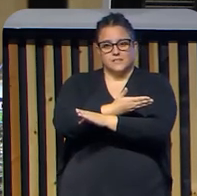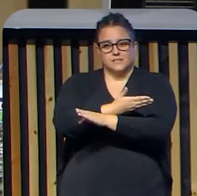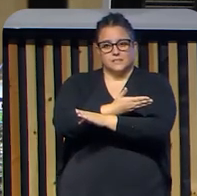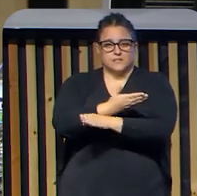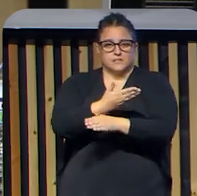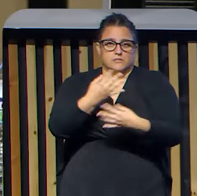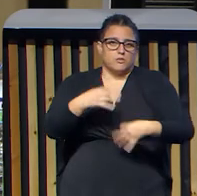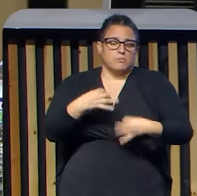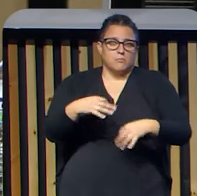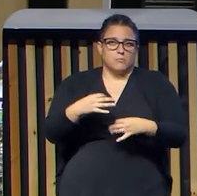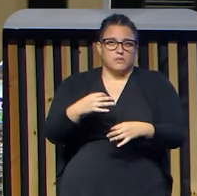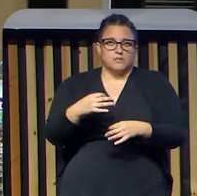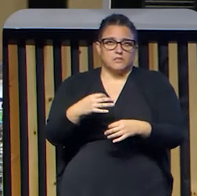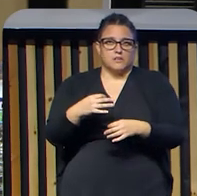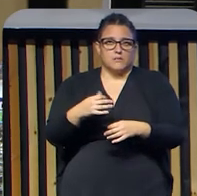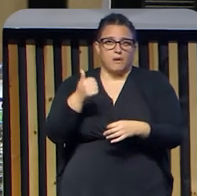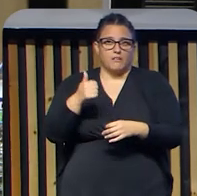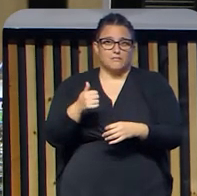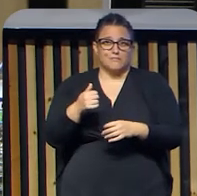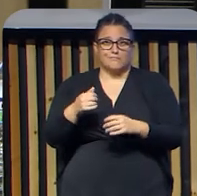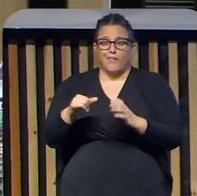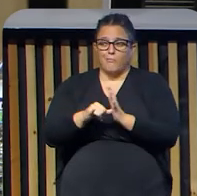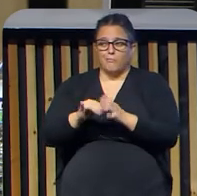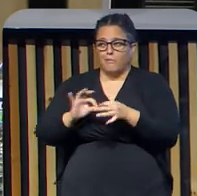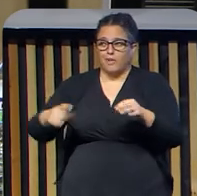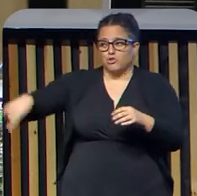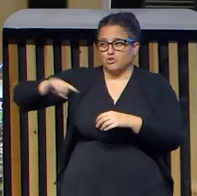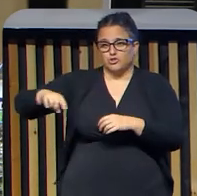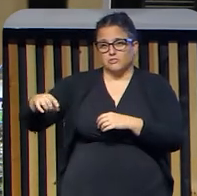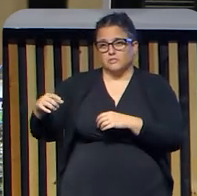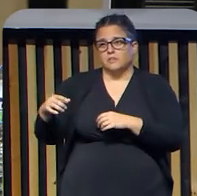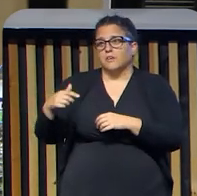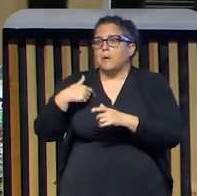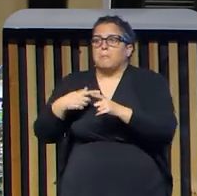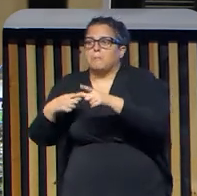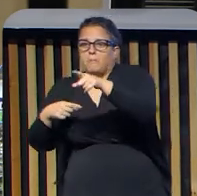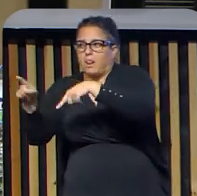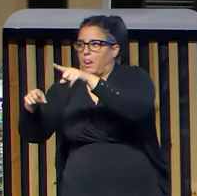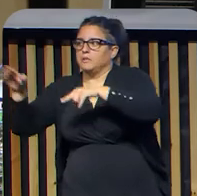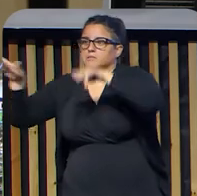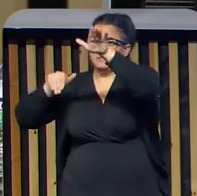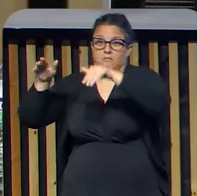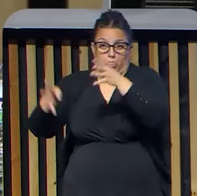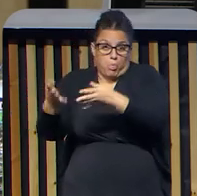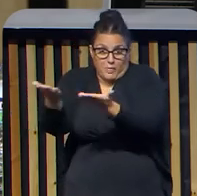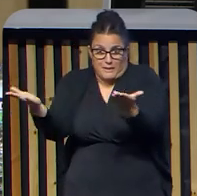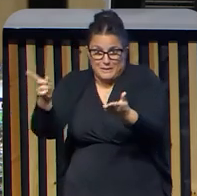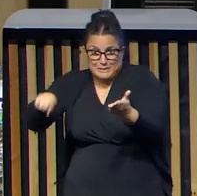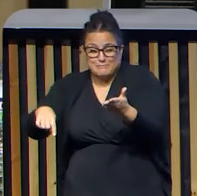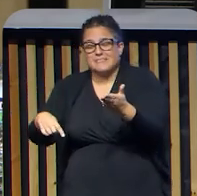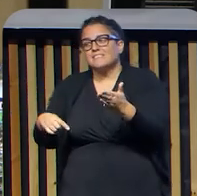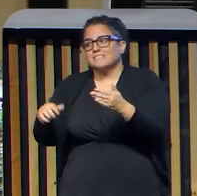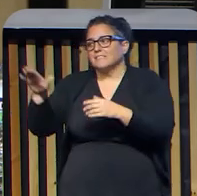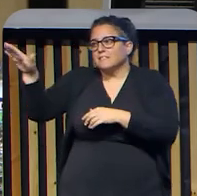llama No sé quién que son ciudadanos y ciudadanas no pero que bueno Pues venga que sí que se vendrán un rato aquí con nosotros les entregamos los documentos